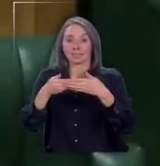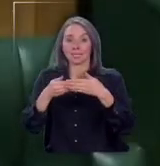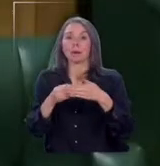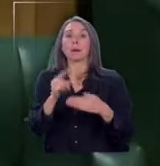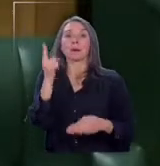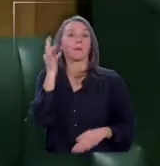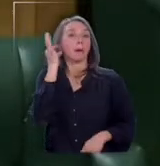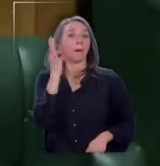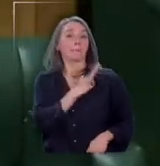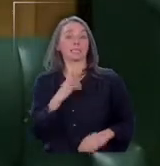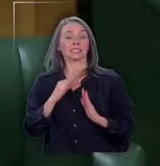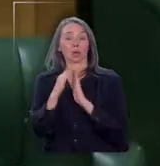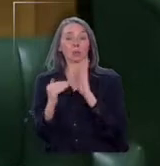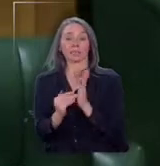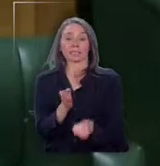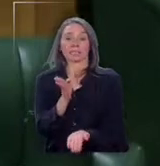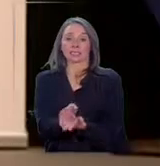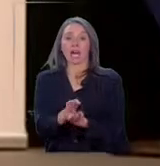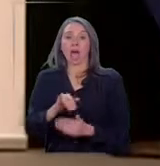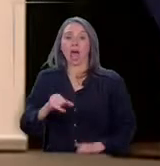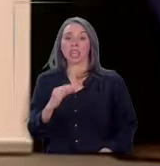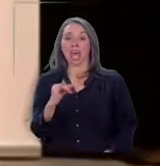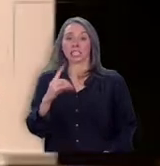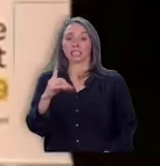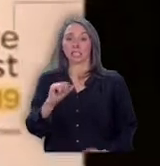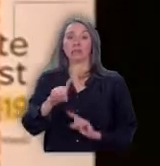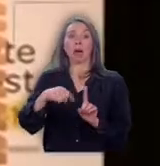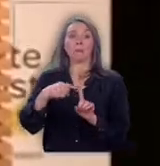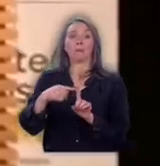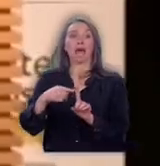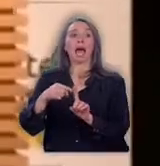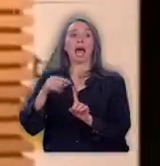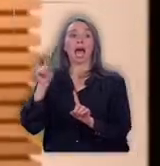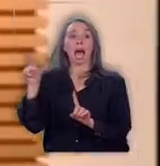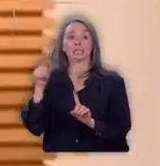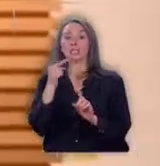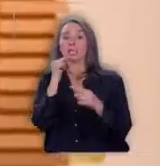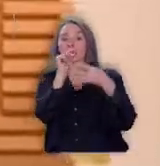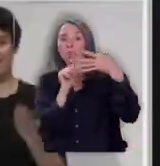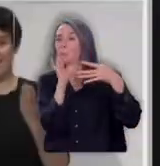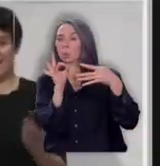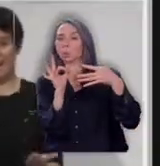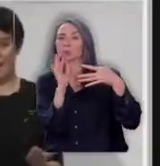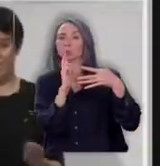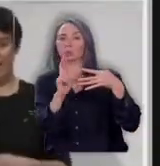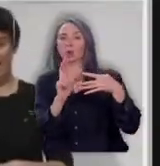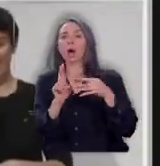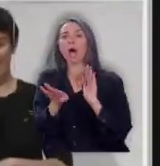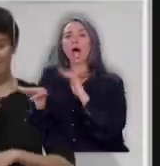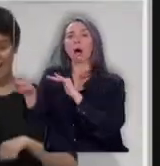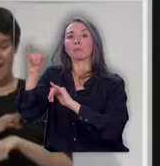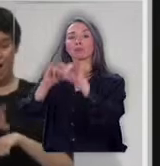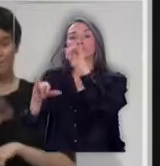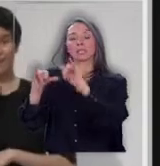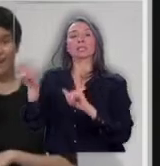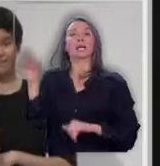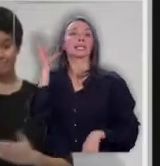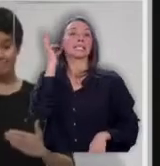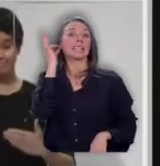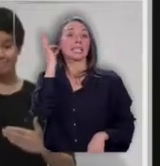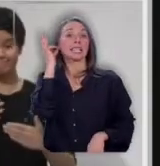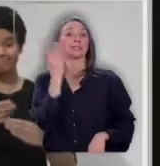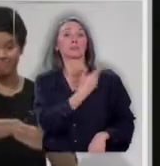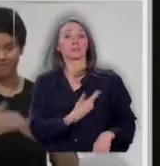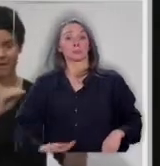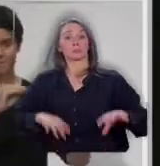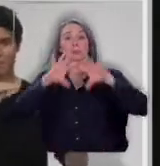de la primera ministra de Nueva Zelanda jacinda arden sumado a su característica asertividad y a su respaldo a la ciencia la han convertido en una de las